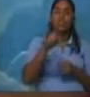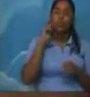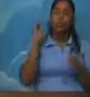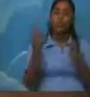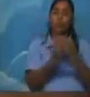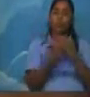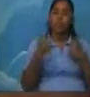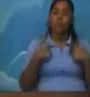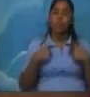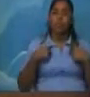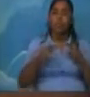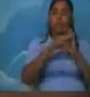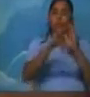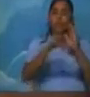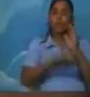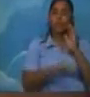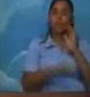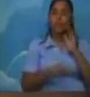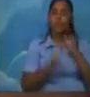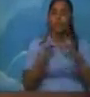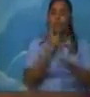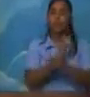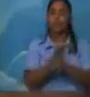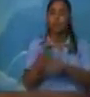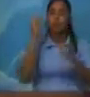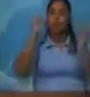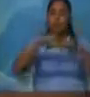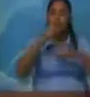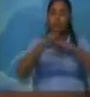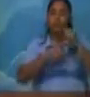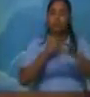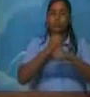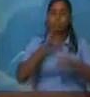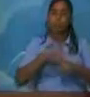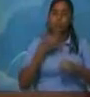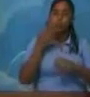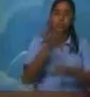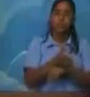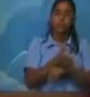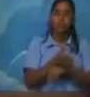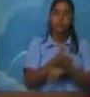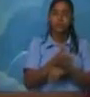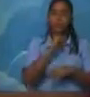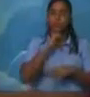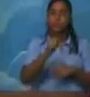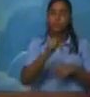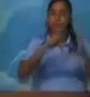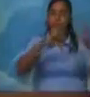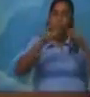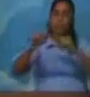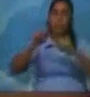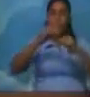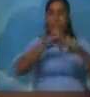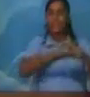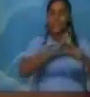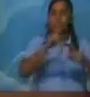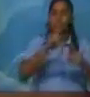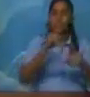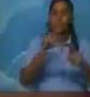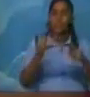mis mandamientos cuidan de ponerlo por obra te voy a introducir en ese paraíso un paraíso terrenal no